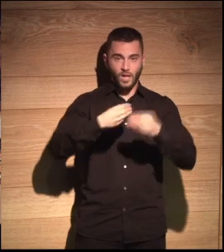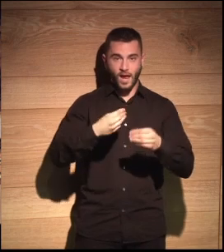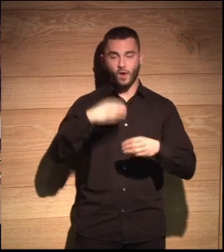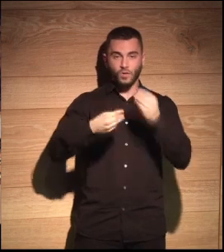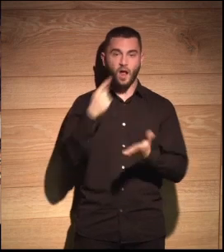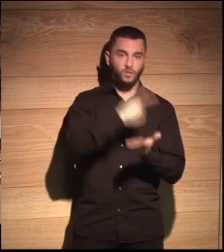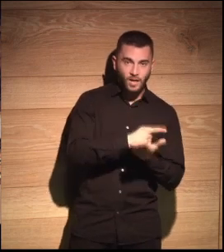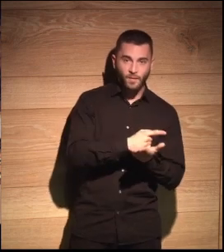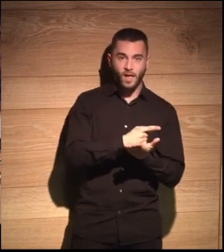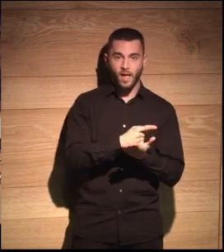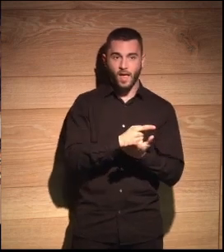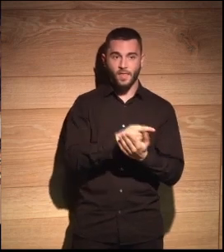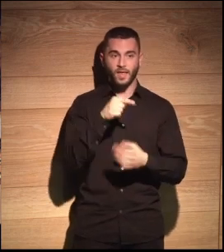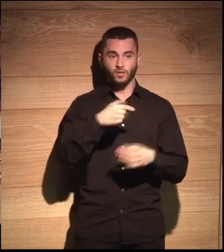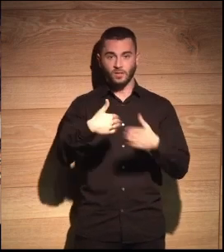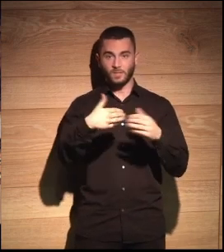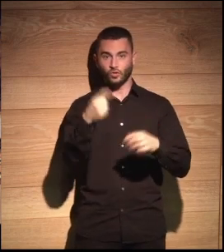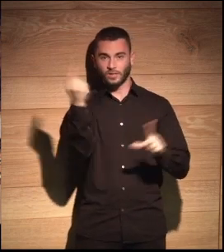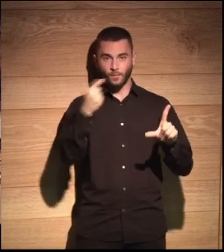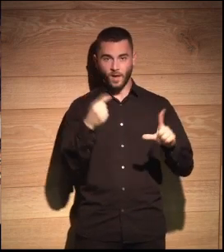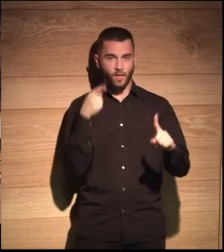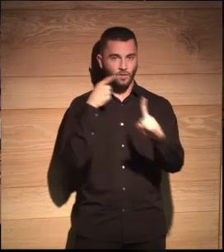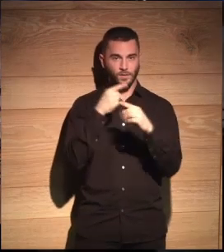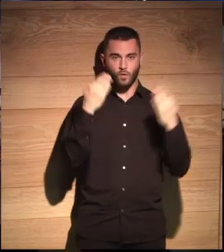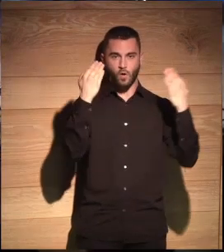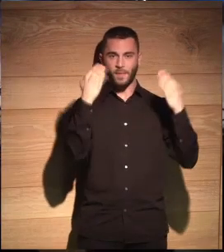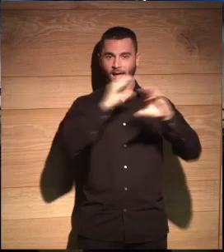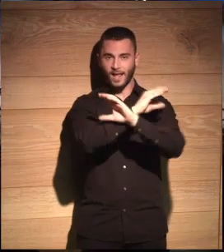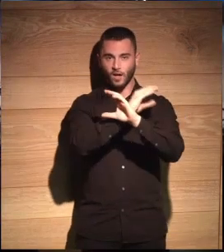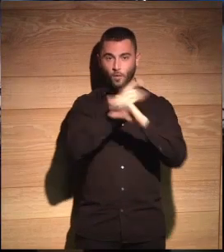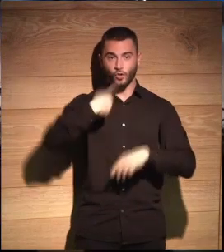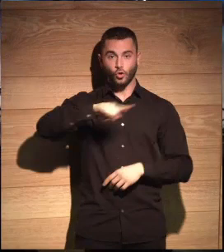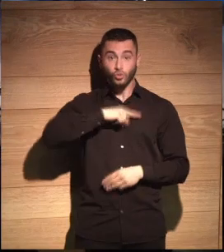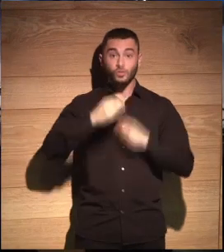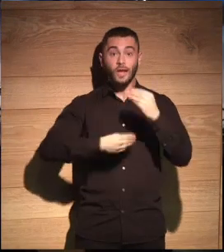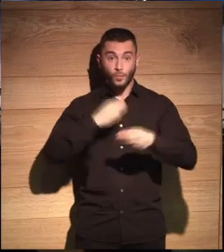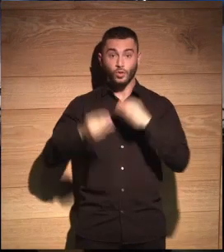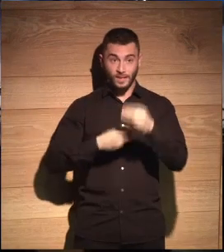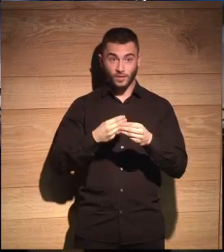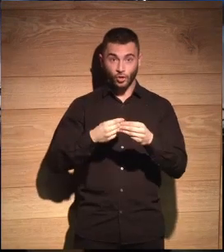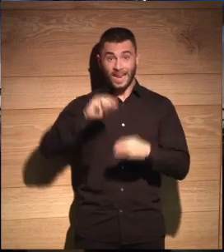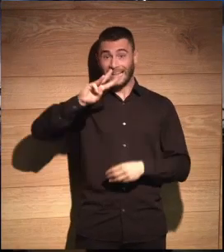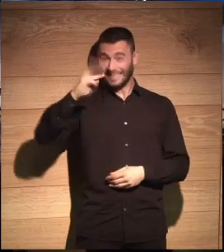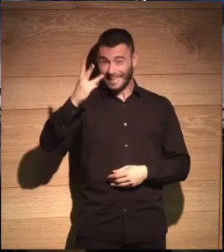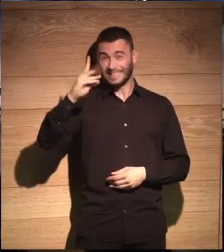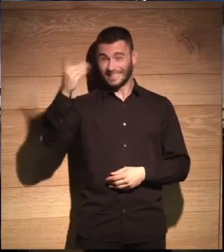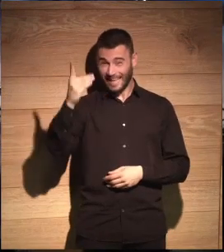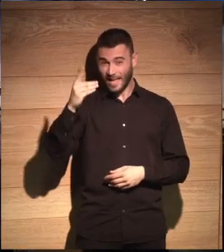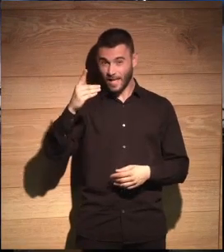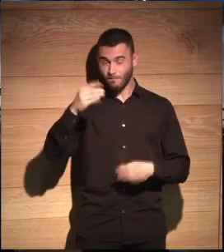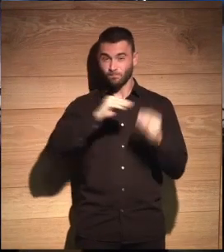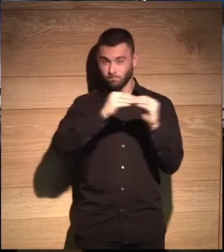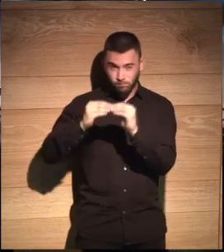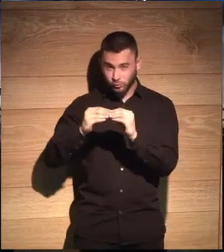de homenaje para el cómic, que están dibujadas. Y un poco que sí que hemos hecho es generar ese volumen en 3D, pero no deja de